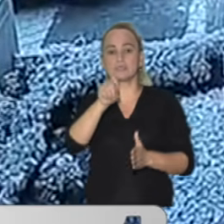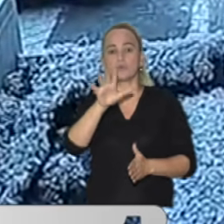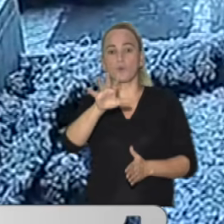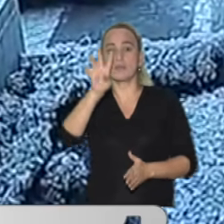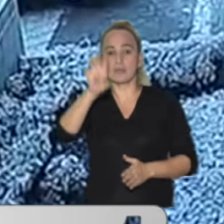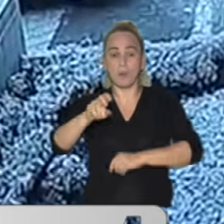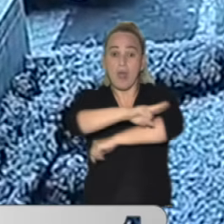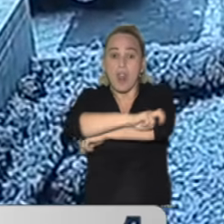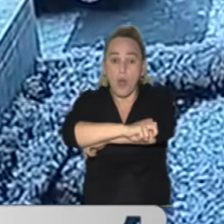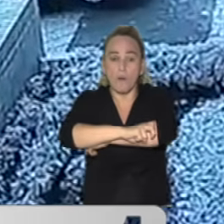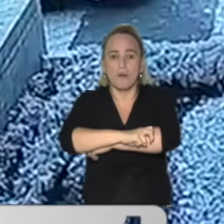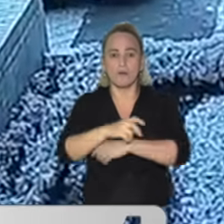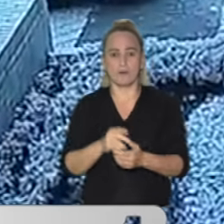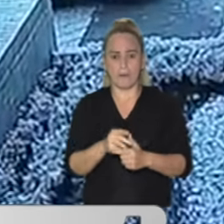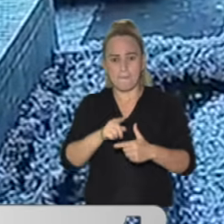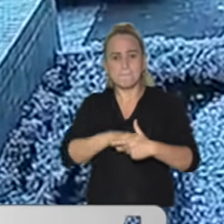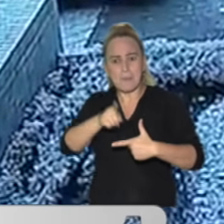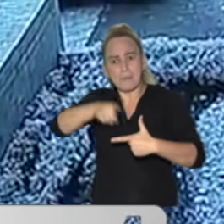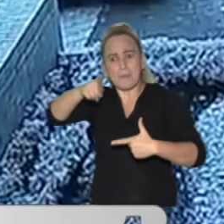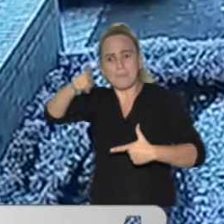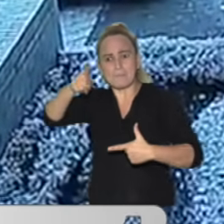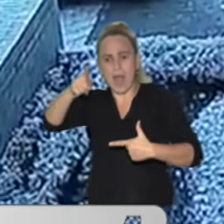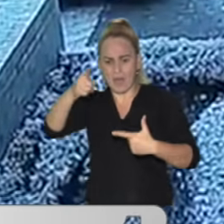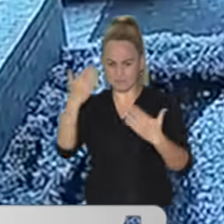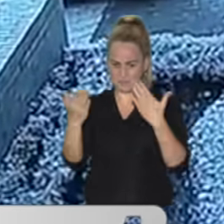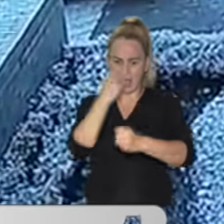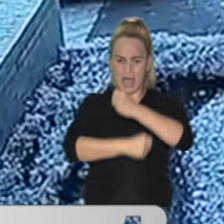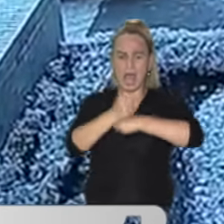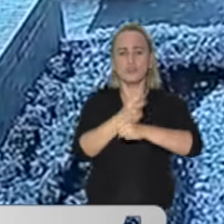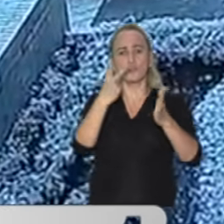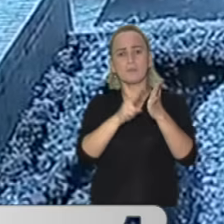117.659 robos, un incremento respecto al año anterior del